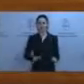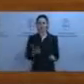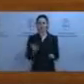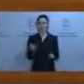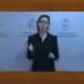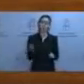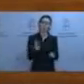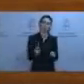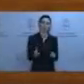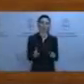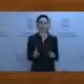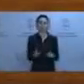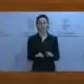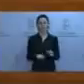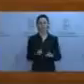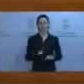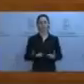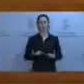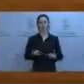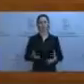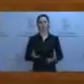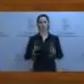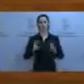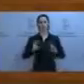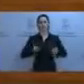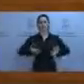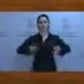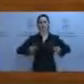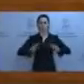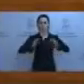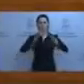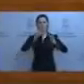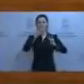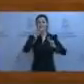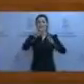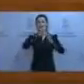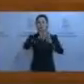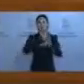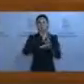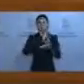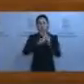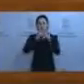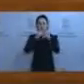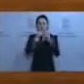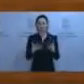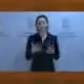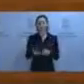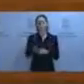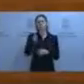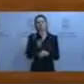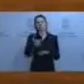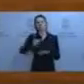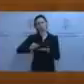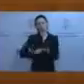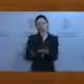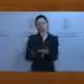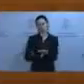caso, si reúne las condiciones publicadas, se contrata. Pero